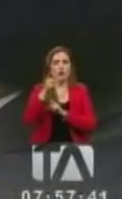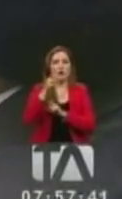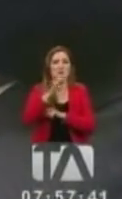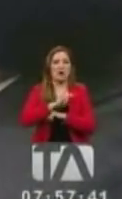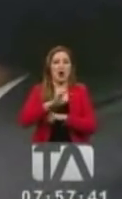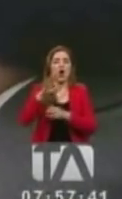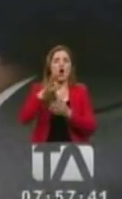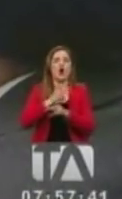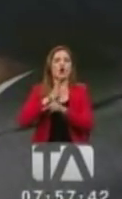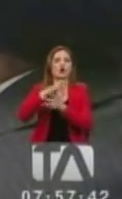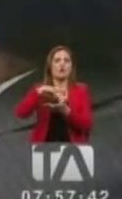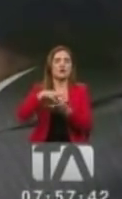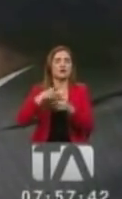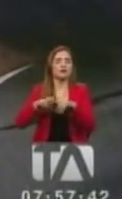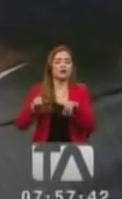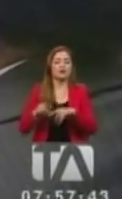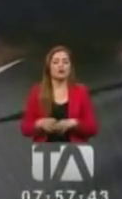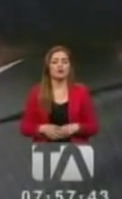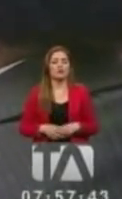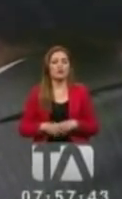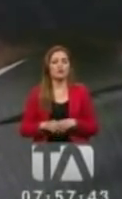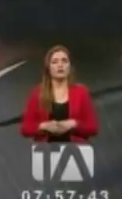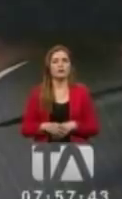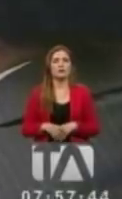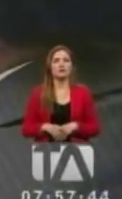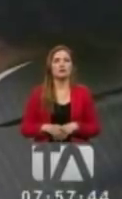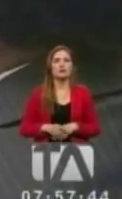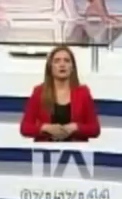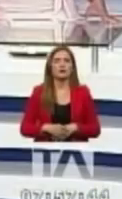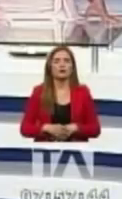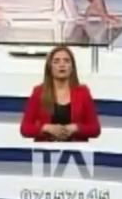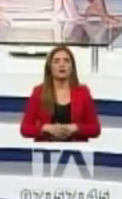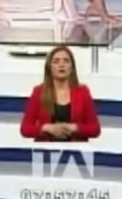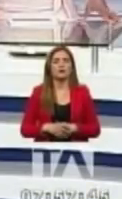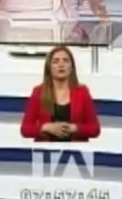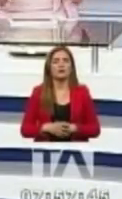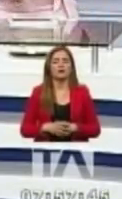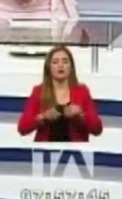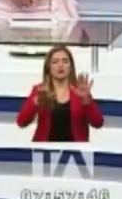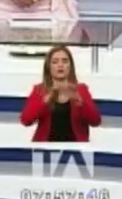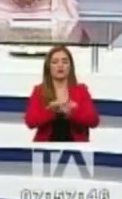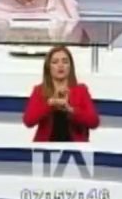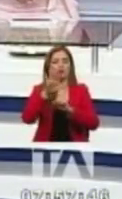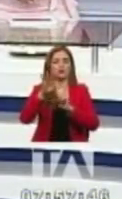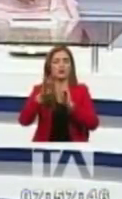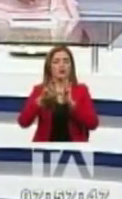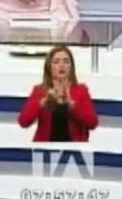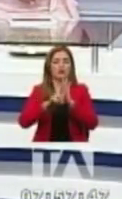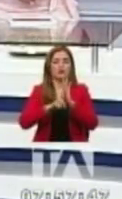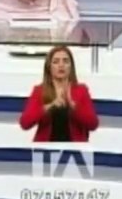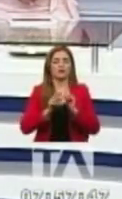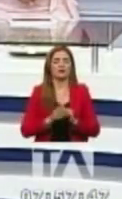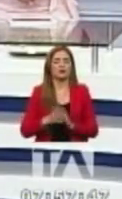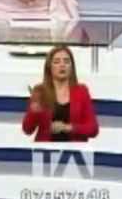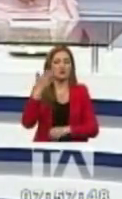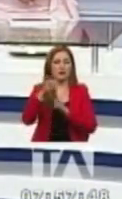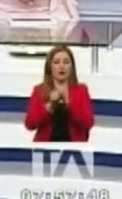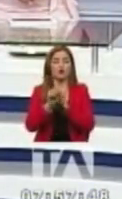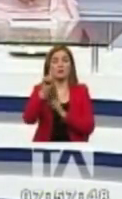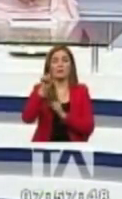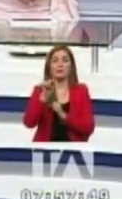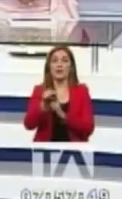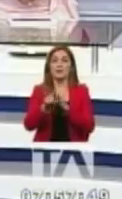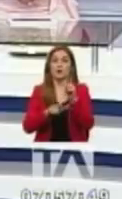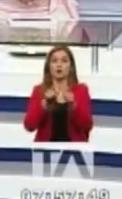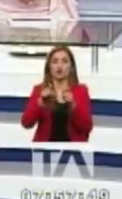autónomos descentralizados helen quiñones 24 horas siete de la mañana 57 minutos el año anterior más de